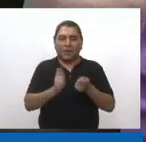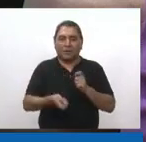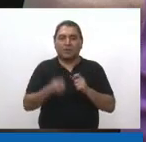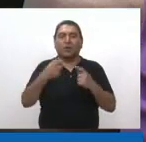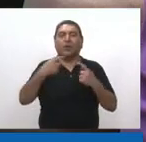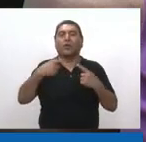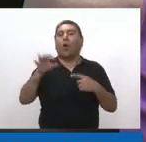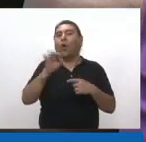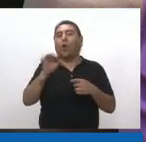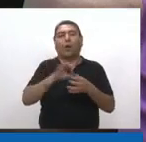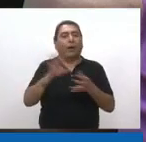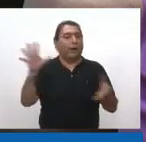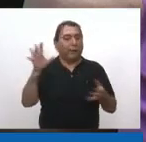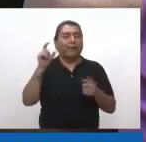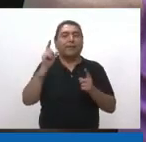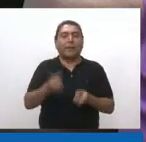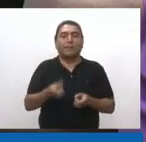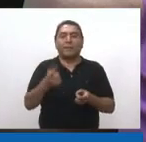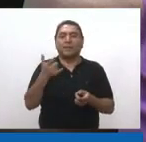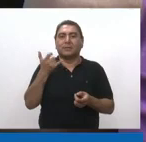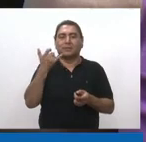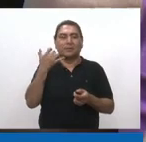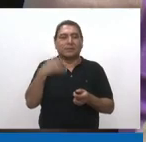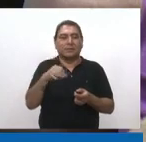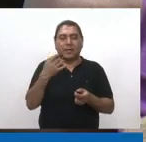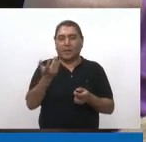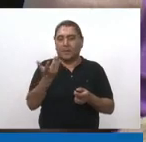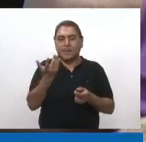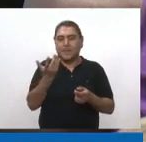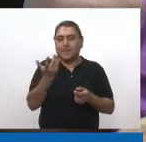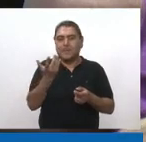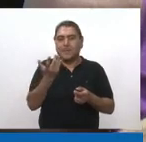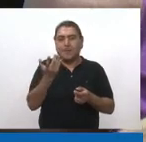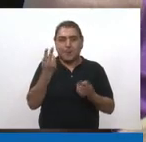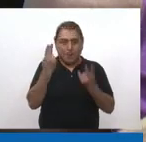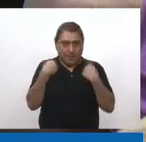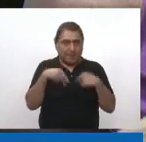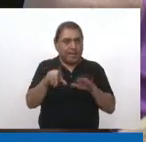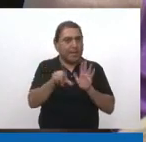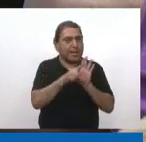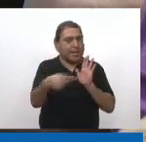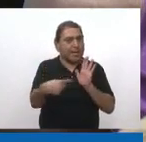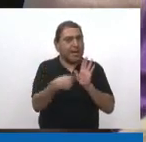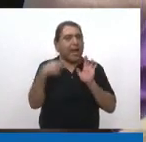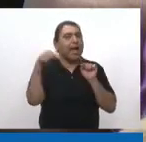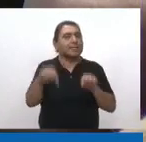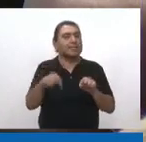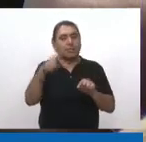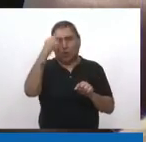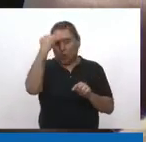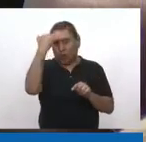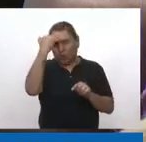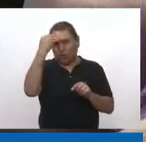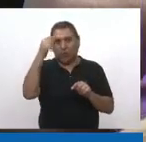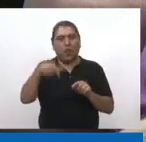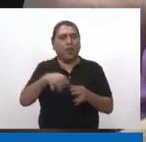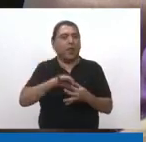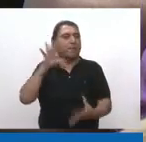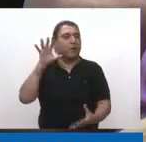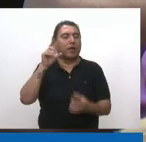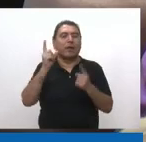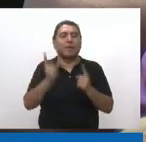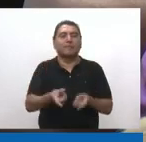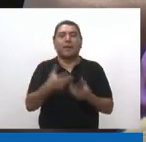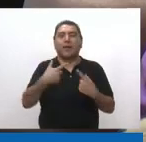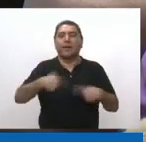una libertad está sometido a la reserva de la ley, y esto es así en el constitucionalismo democrático, con el